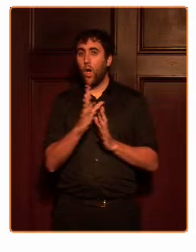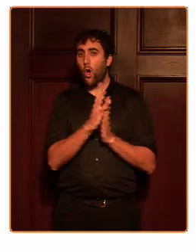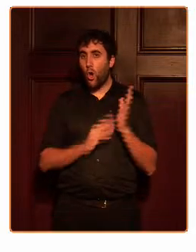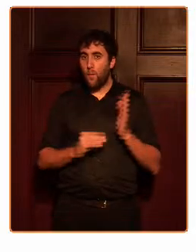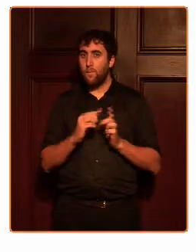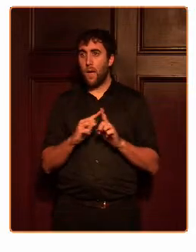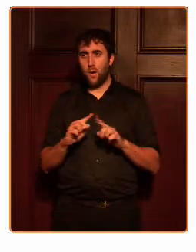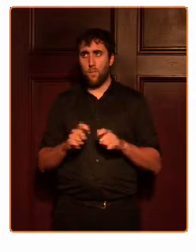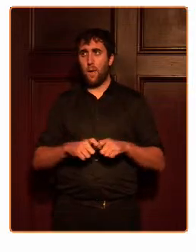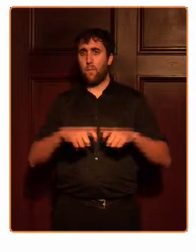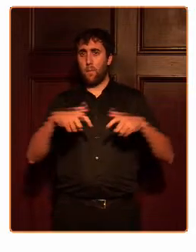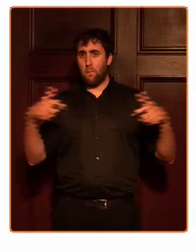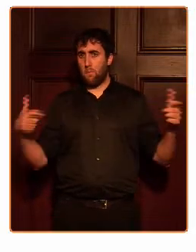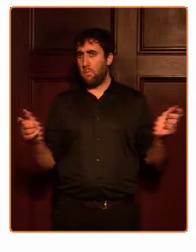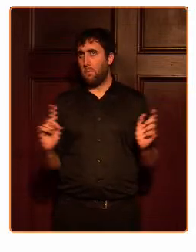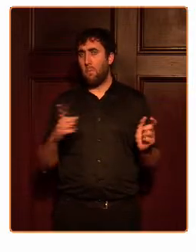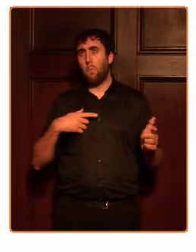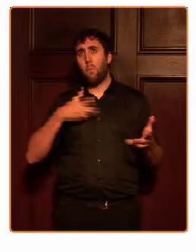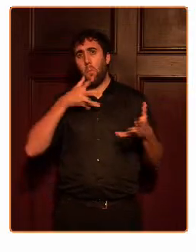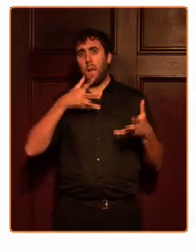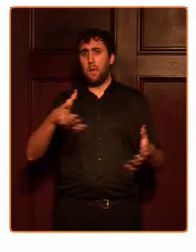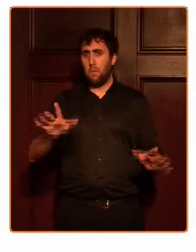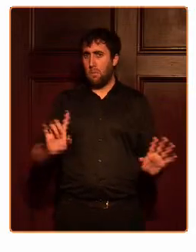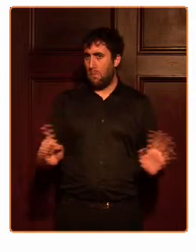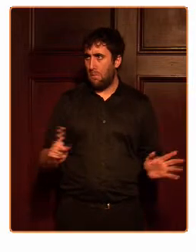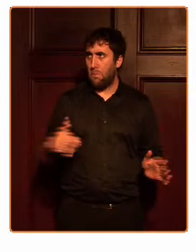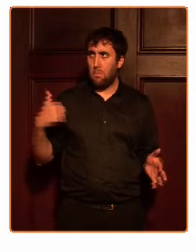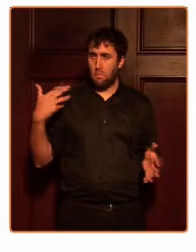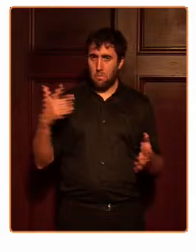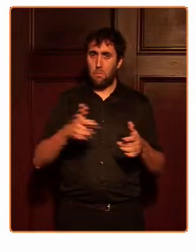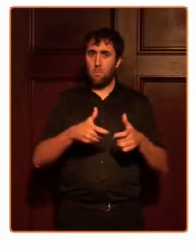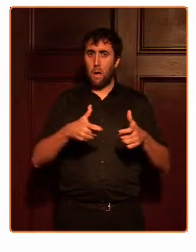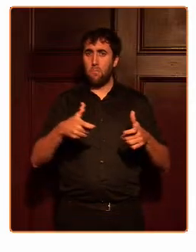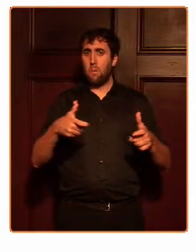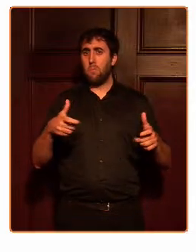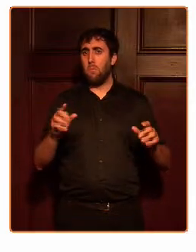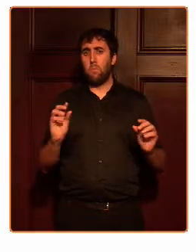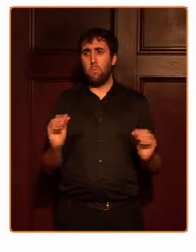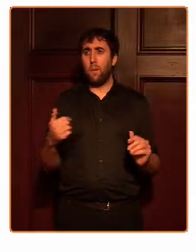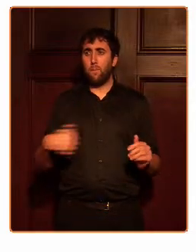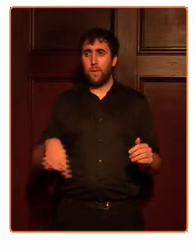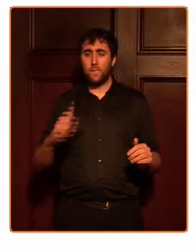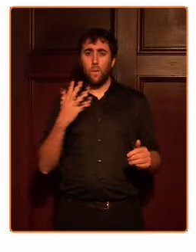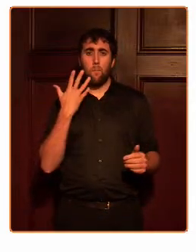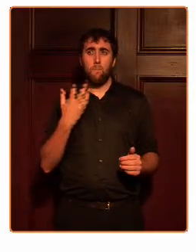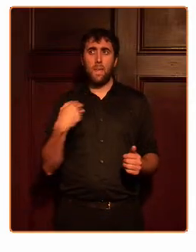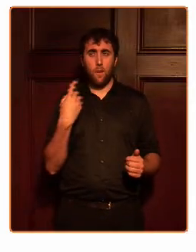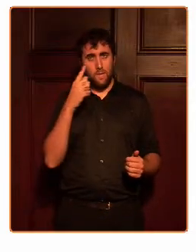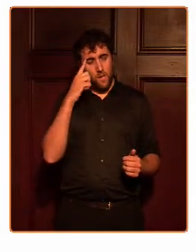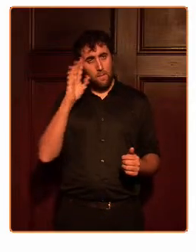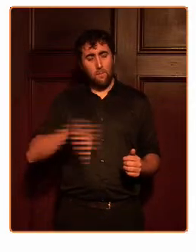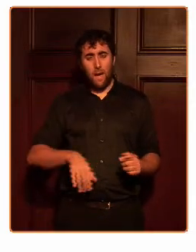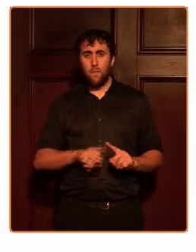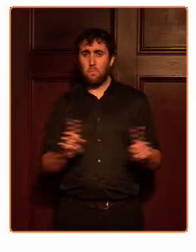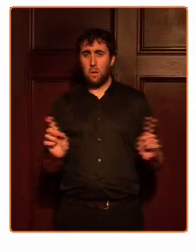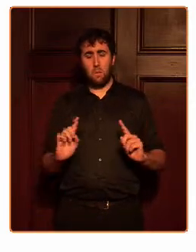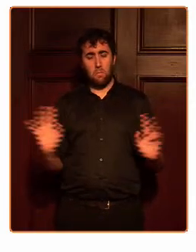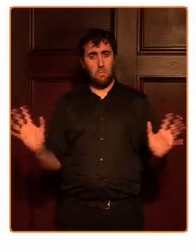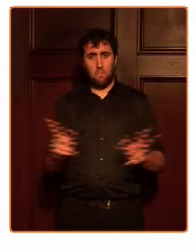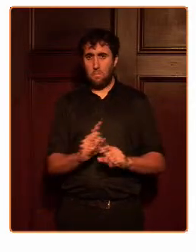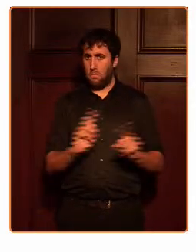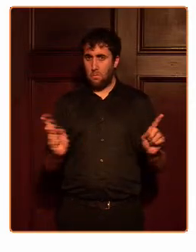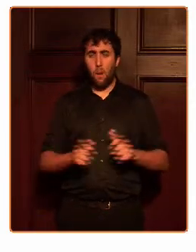no ha crecido dramáticamente en los últimos años, con lo cual ese es uno de esos mitos que tal vez deberíamos empezar a desmontar.